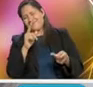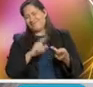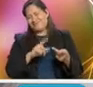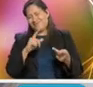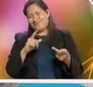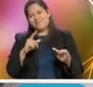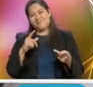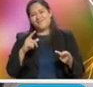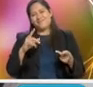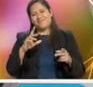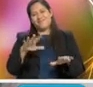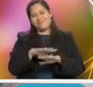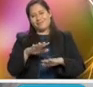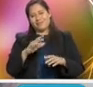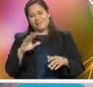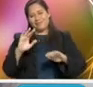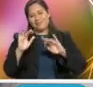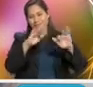subterráneo,